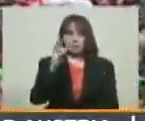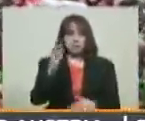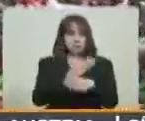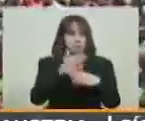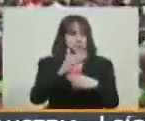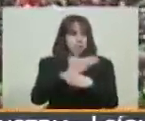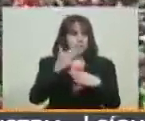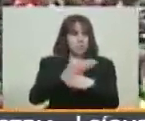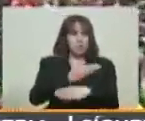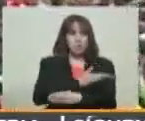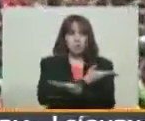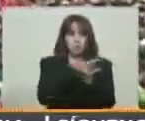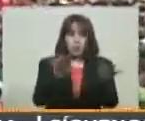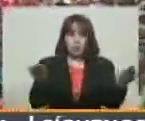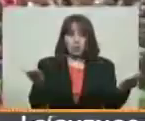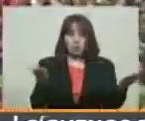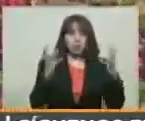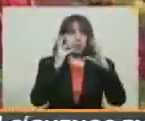la Diana Carabobo